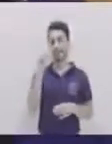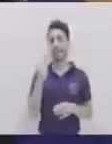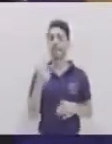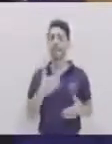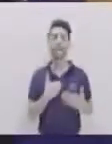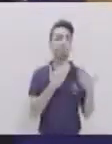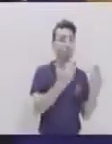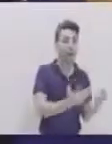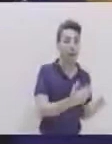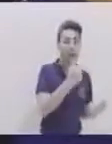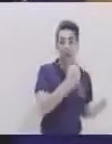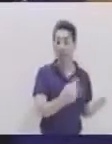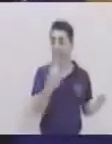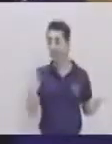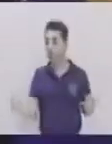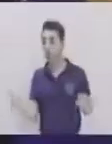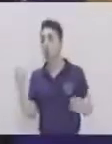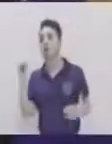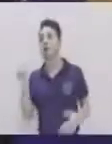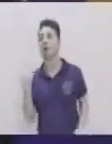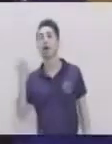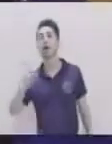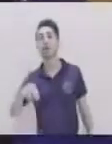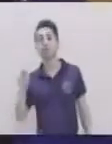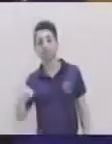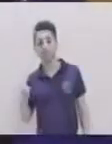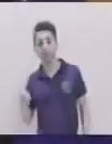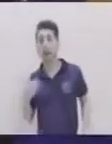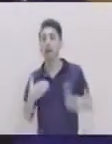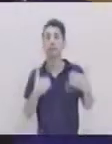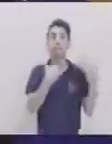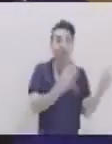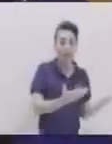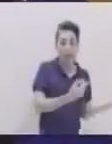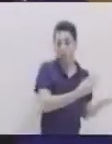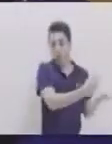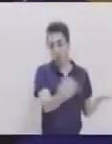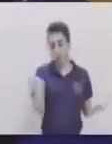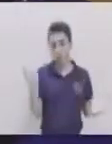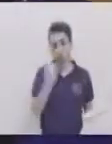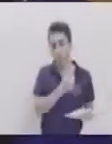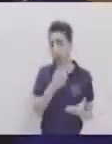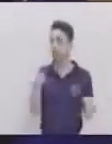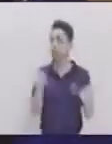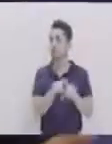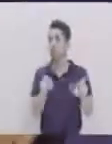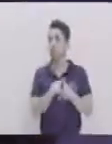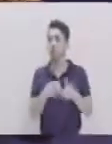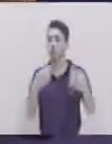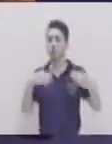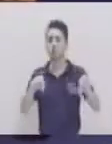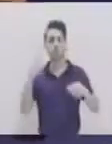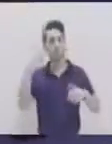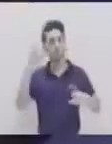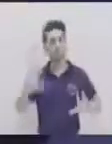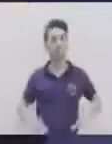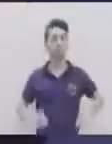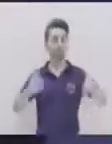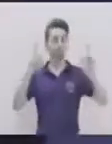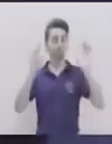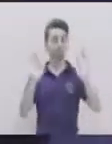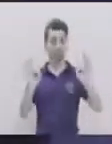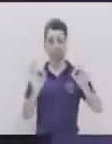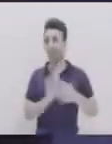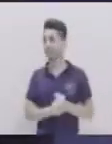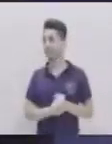dar a quien lo que necesita y dar a todos las mismas oportunidades para su